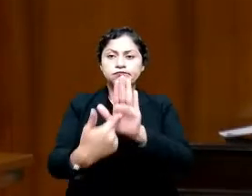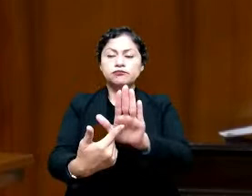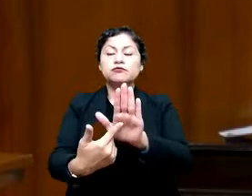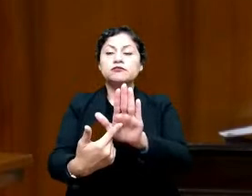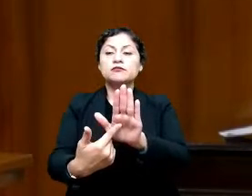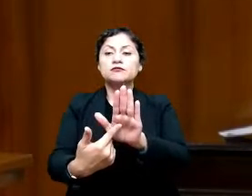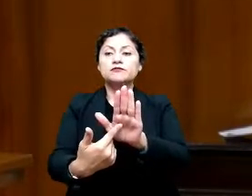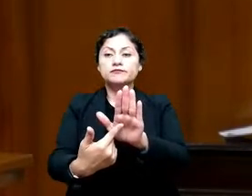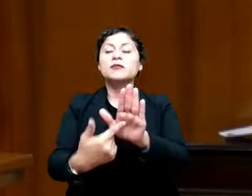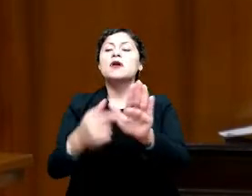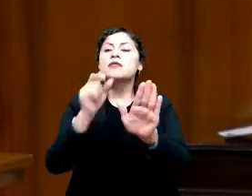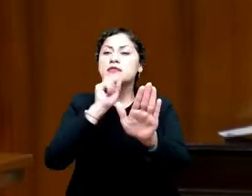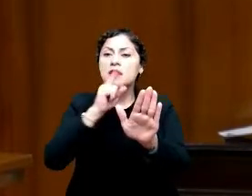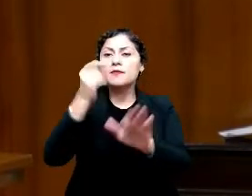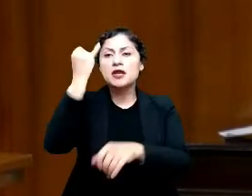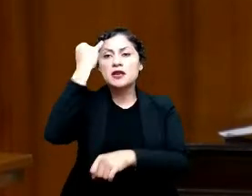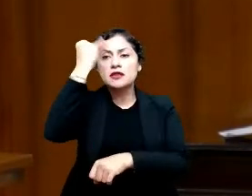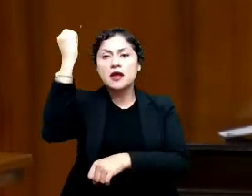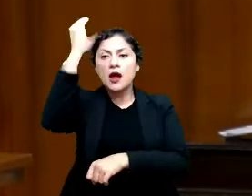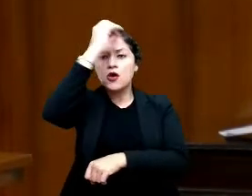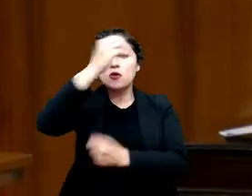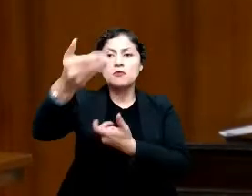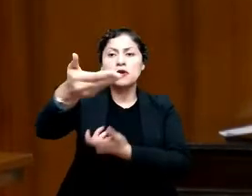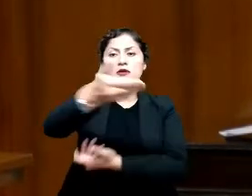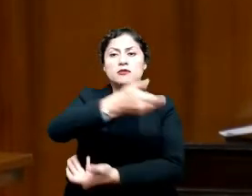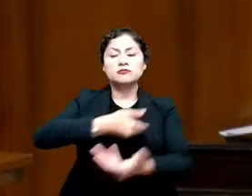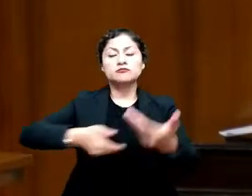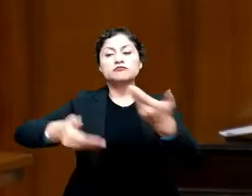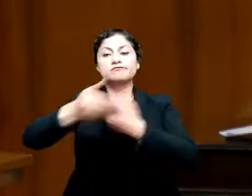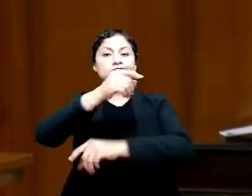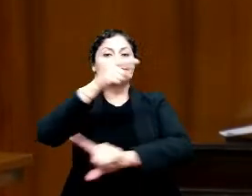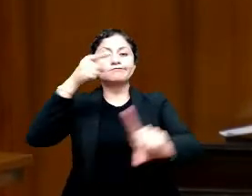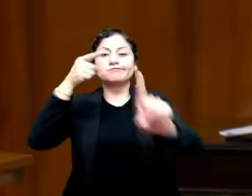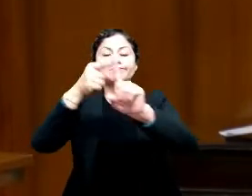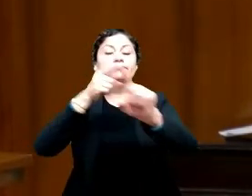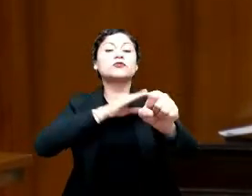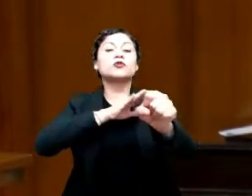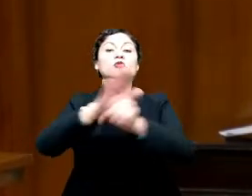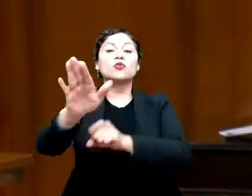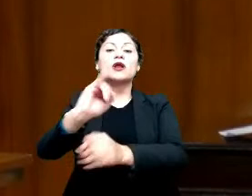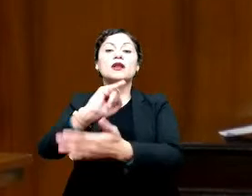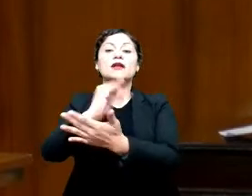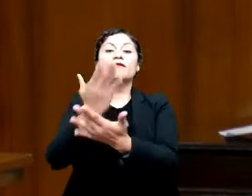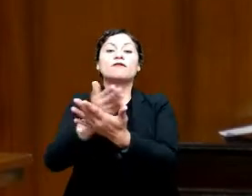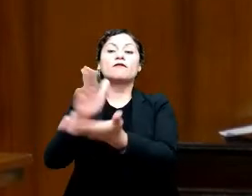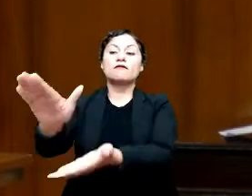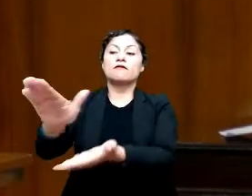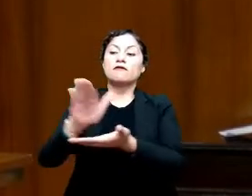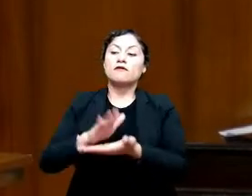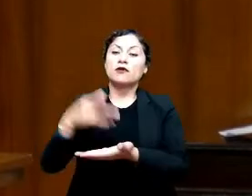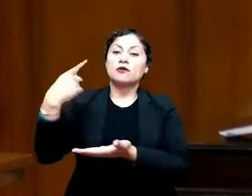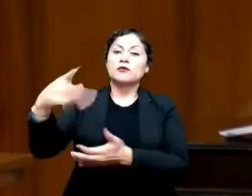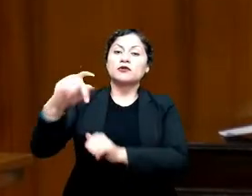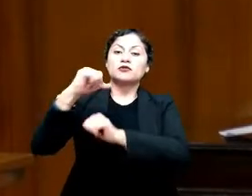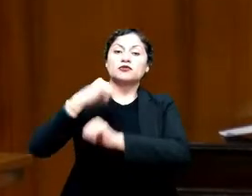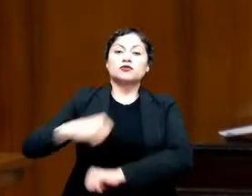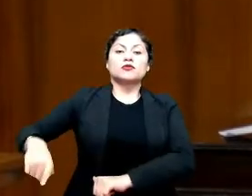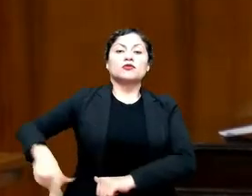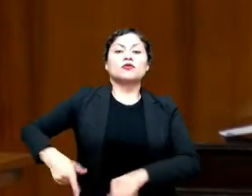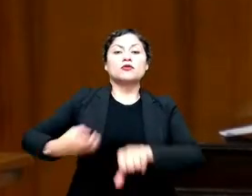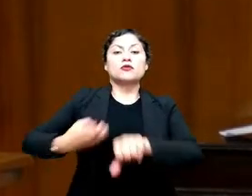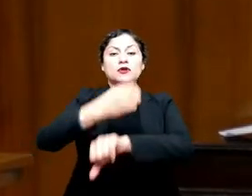y de intercambio de ideas en base al informe de resultados del Gobierno del Estado de